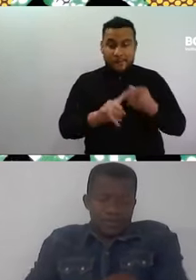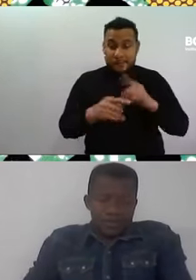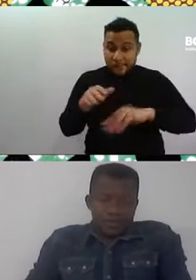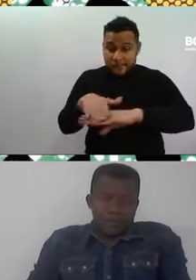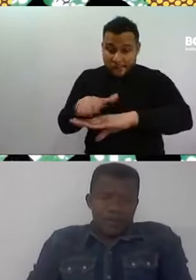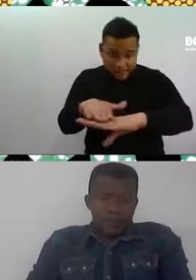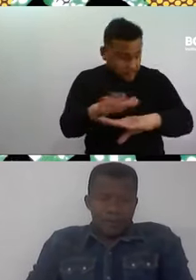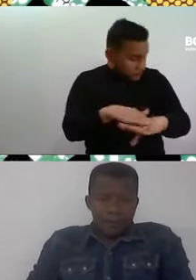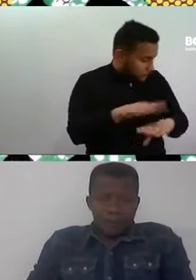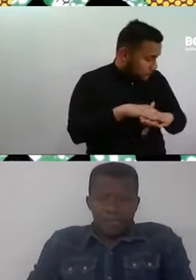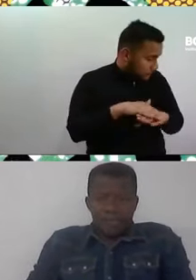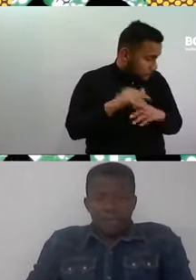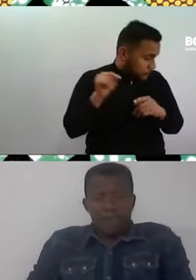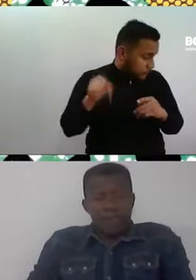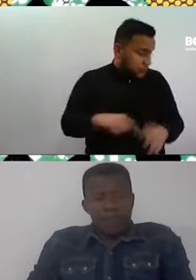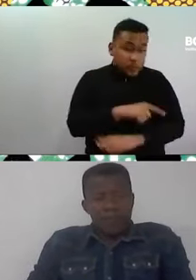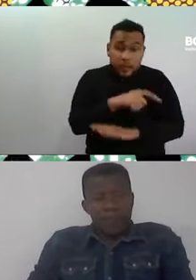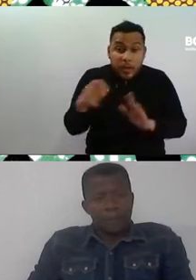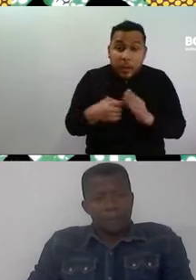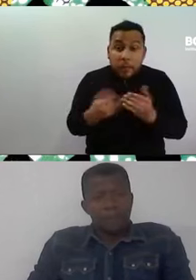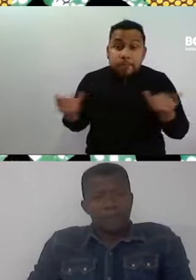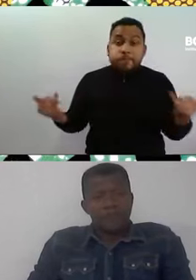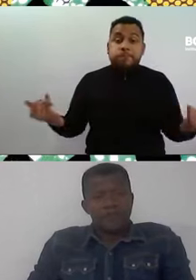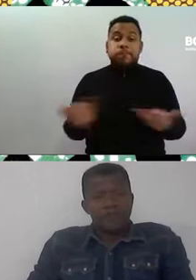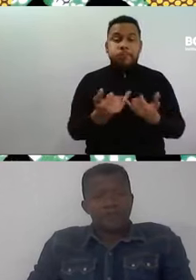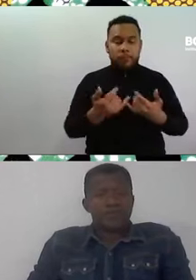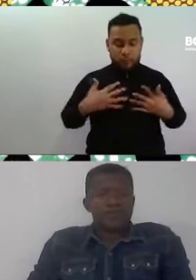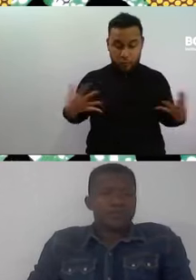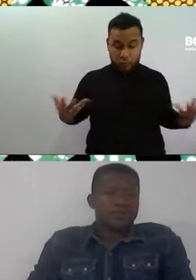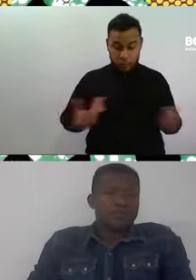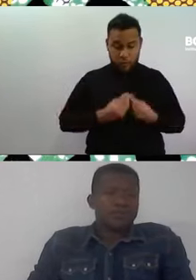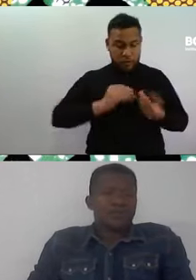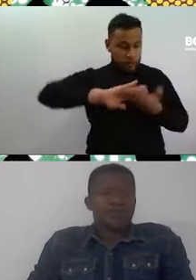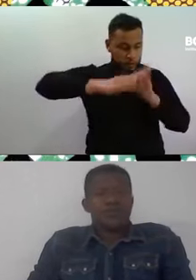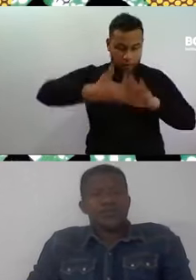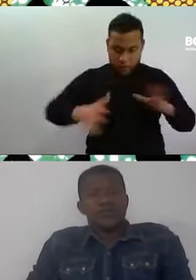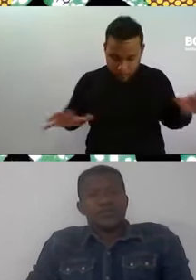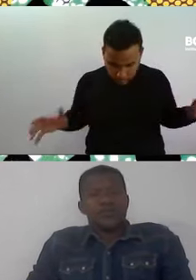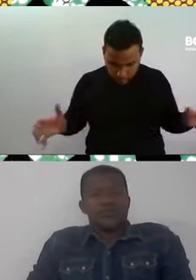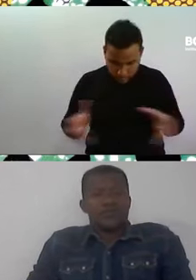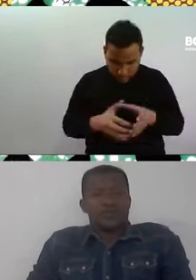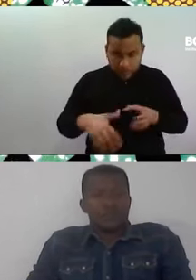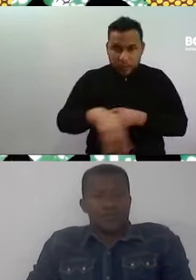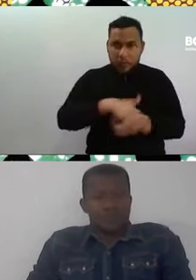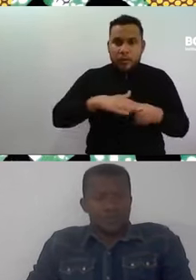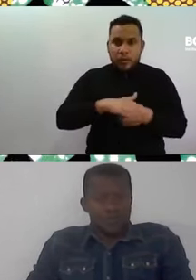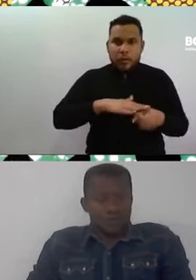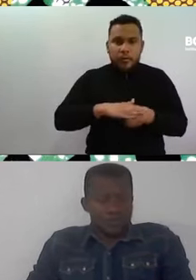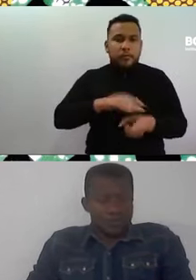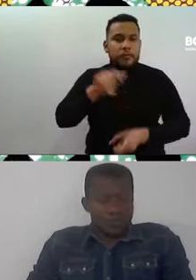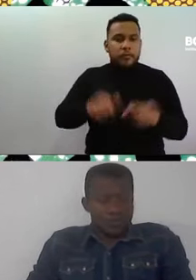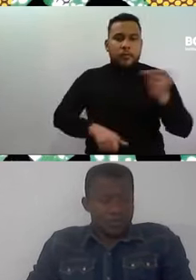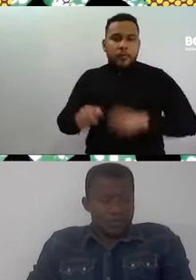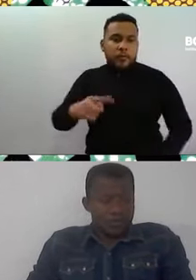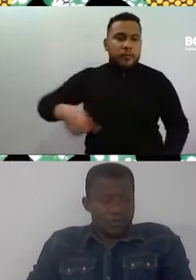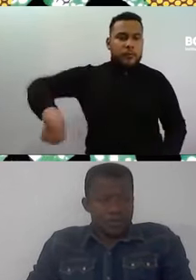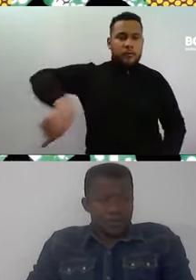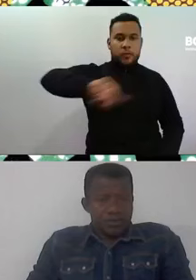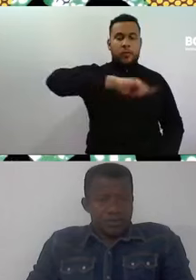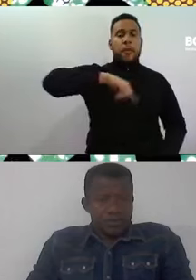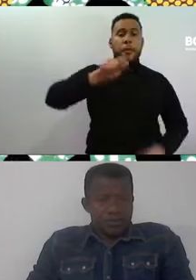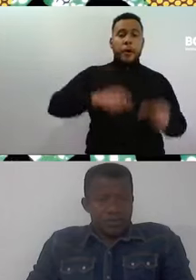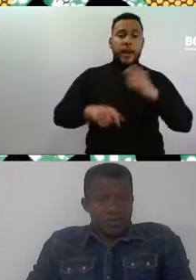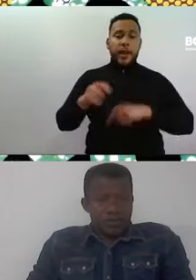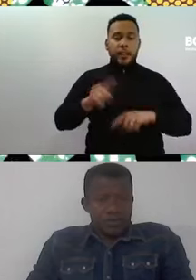Entonces, todo esto es de nuestra comunidad. Están las danzas, sus ritos fúnebres de los cuales hablaba Uriel en